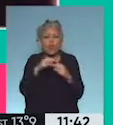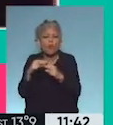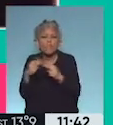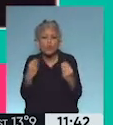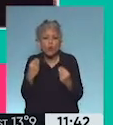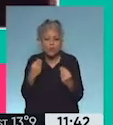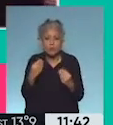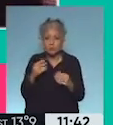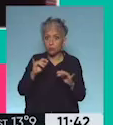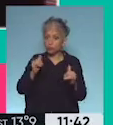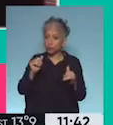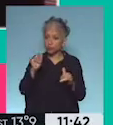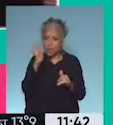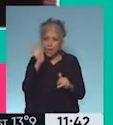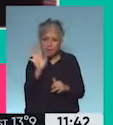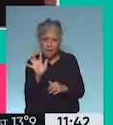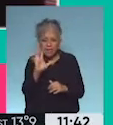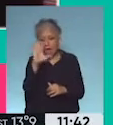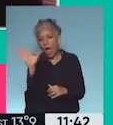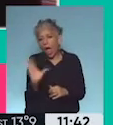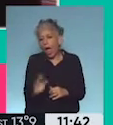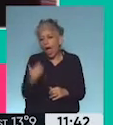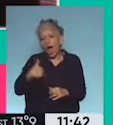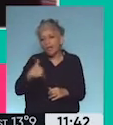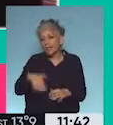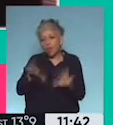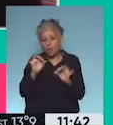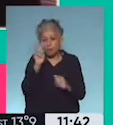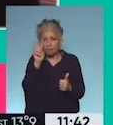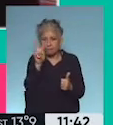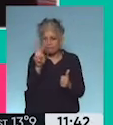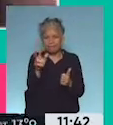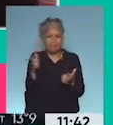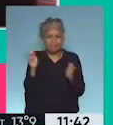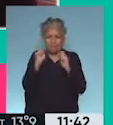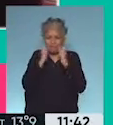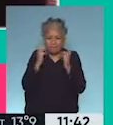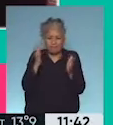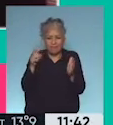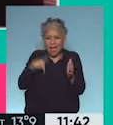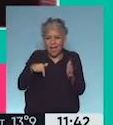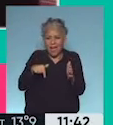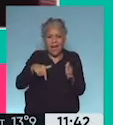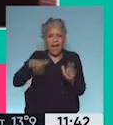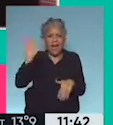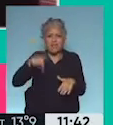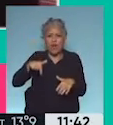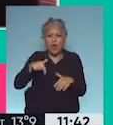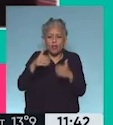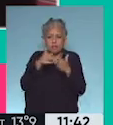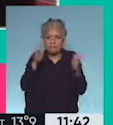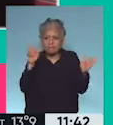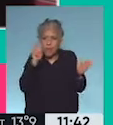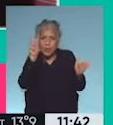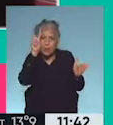sí, impactan las imágenes de toda la Argentina cuando uno tiene la posibilidad, y más en este momento, ¿no? De abrirse así a ver esos paisajes y ese